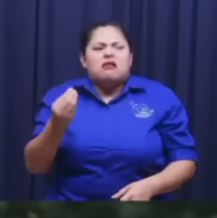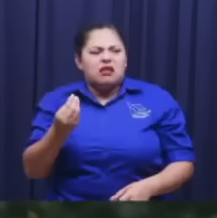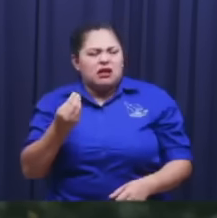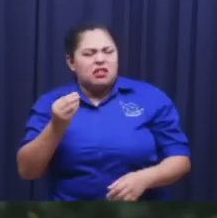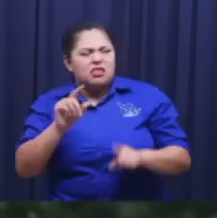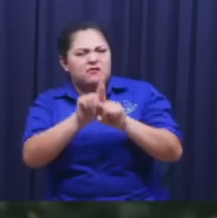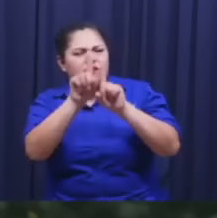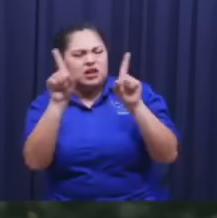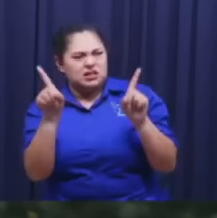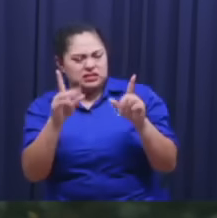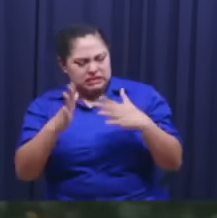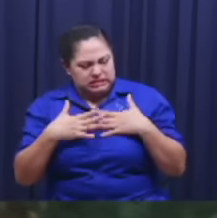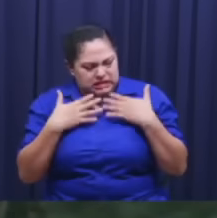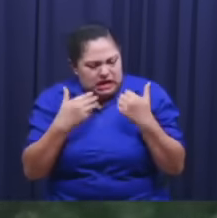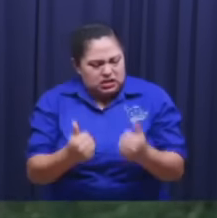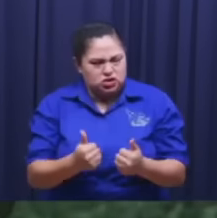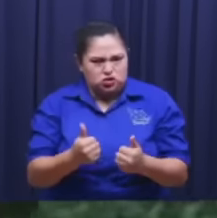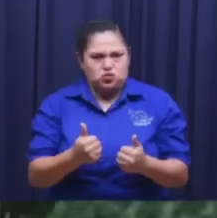maravillas y sanidades?